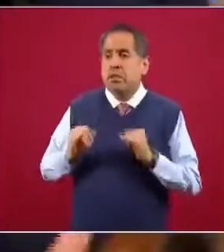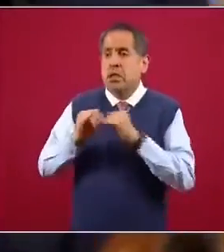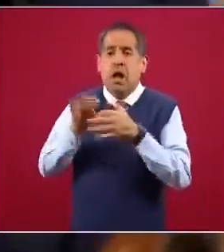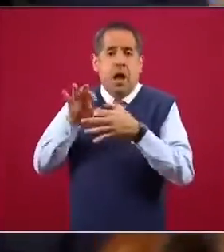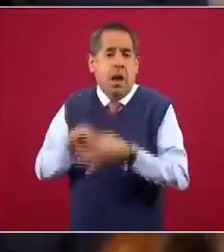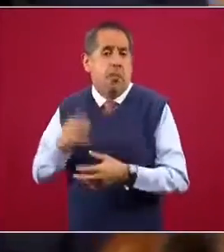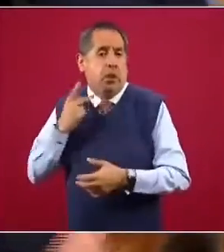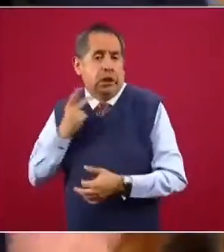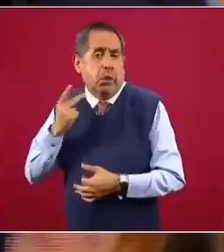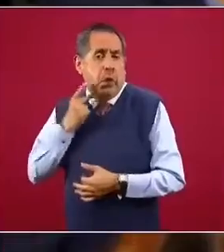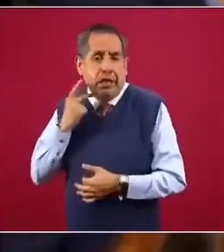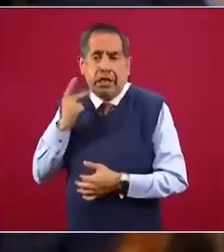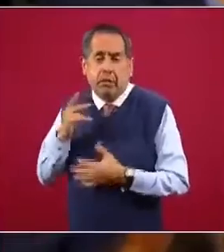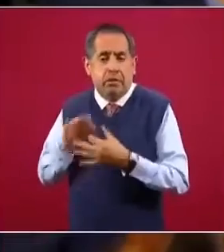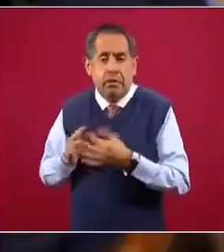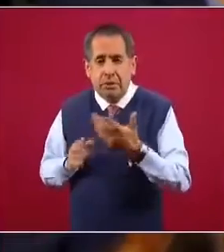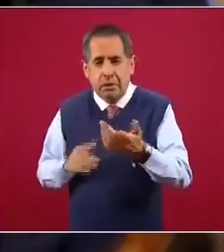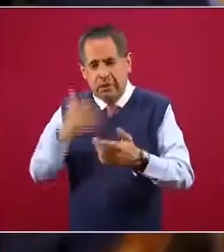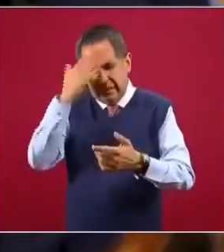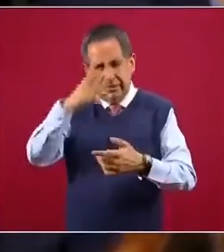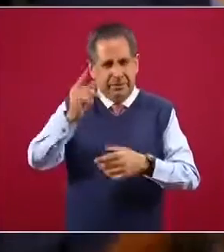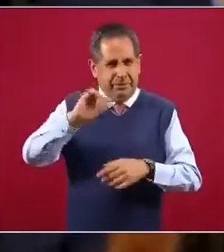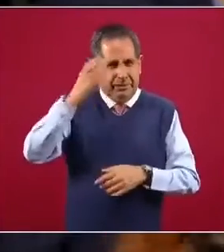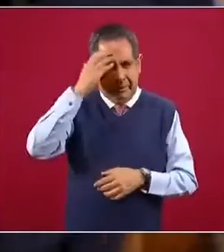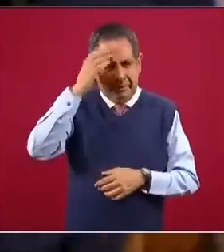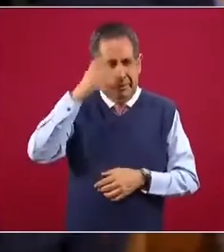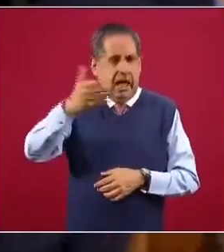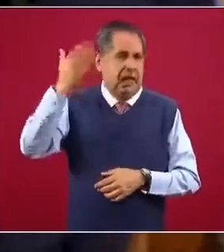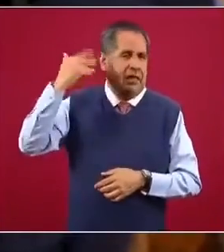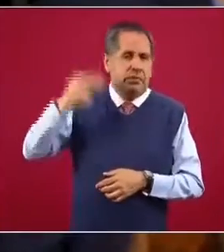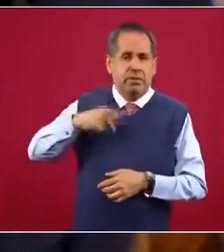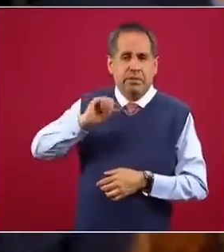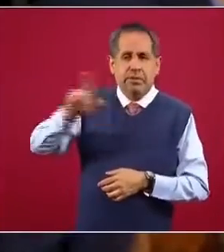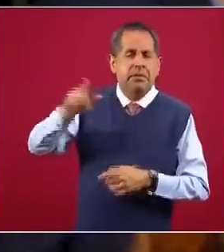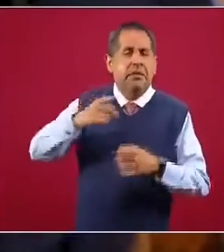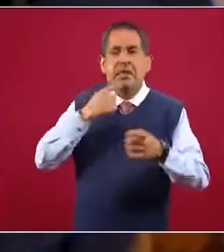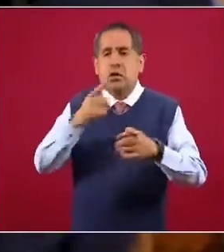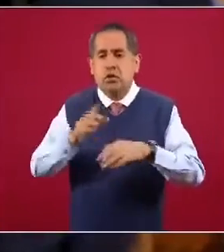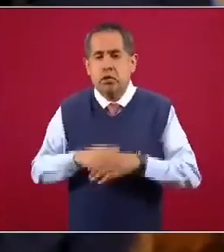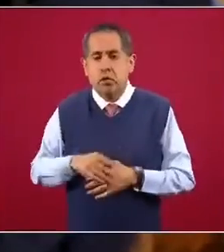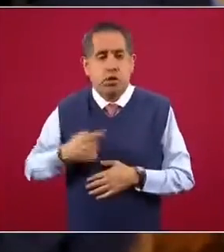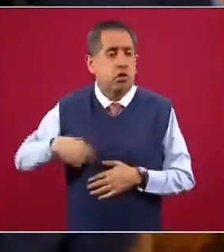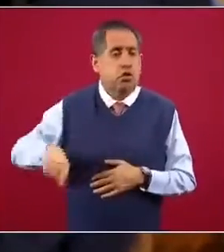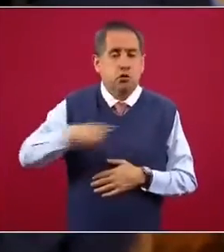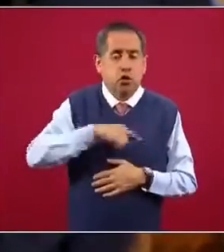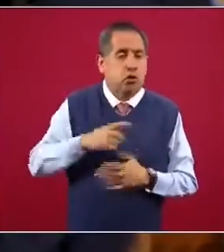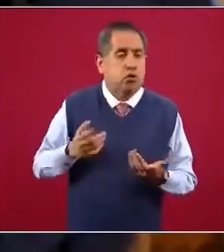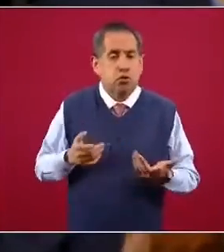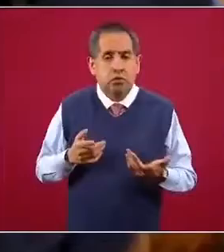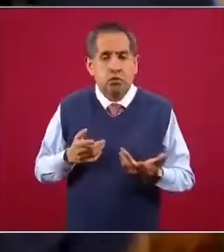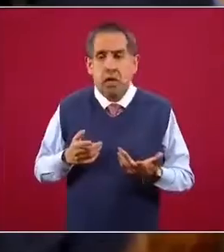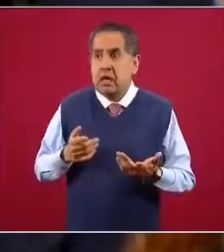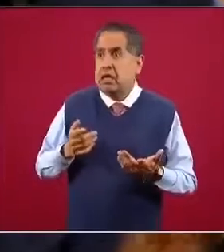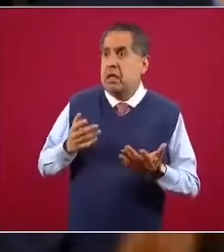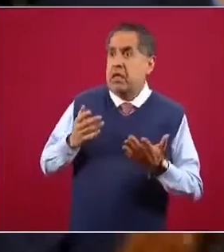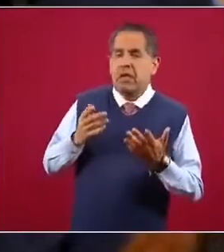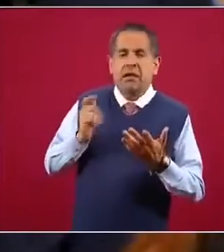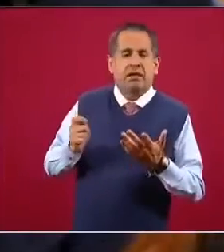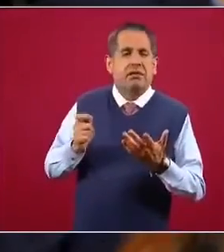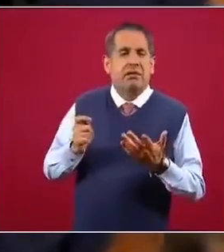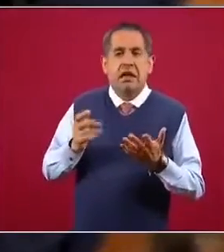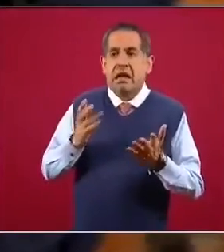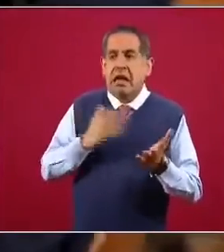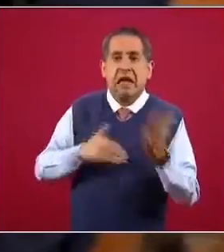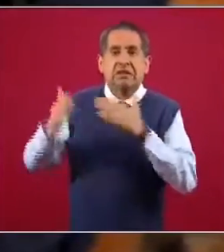se mantiene. De hecho, hay un personaje célebre en salud que dijo que éramos víctimas de nuestros éxitos, refiriéndose